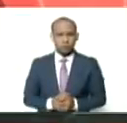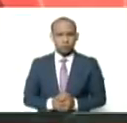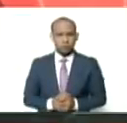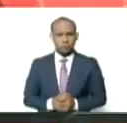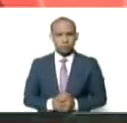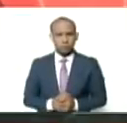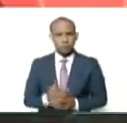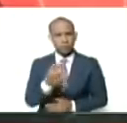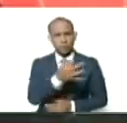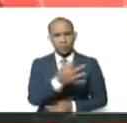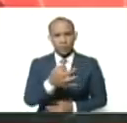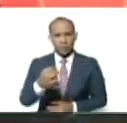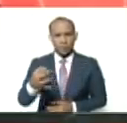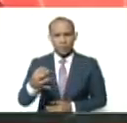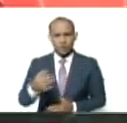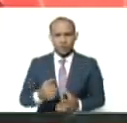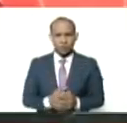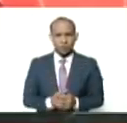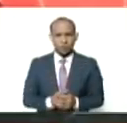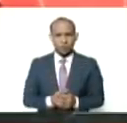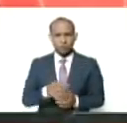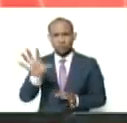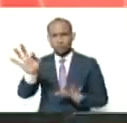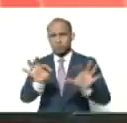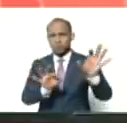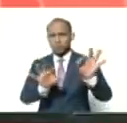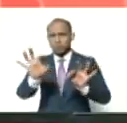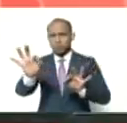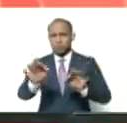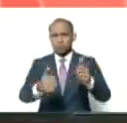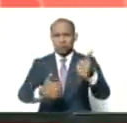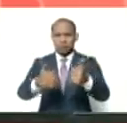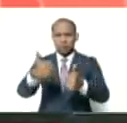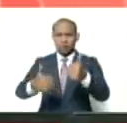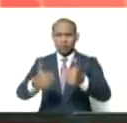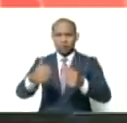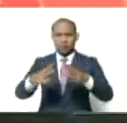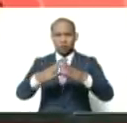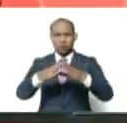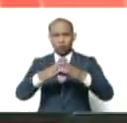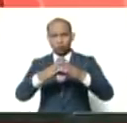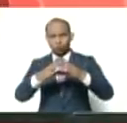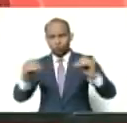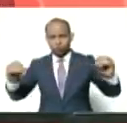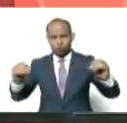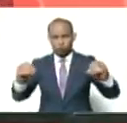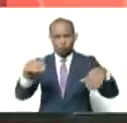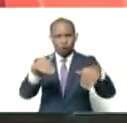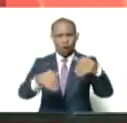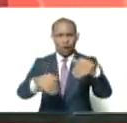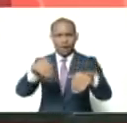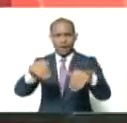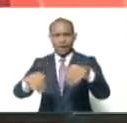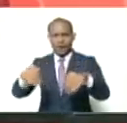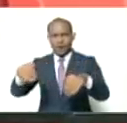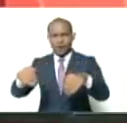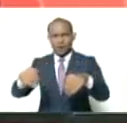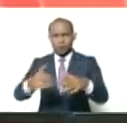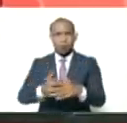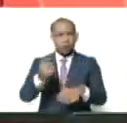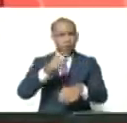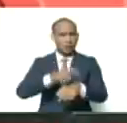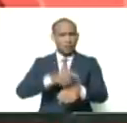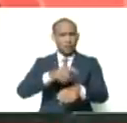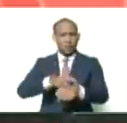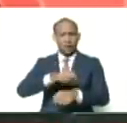de calidad para elegir nuestros candidatos y candidatas a todos los certámenes, adaptado a las circunstancias que nos toca